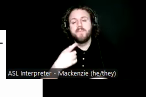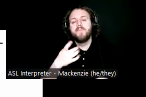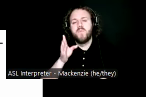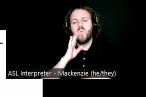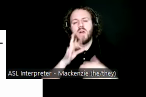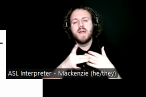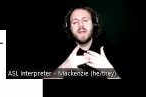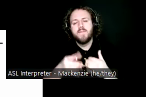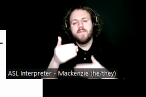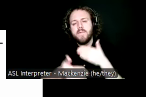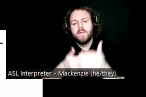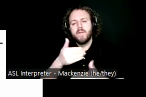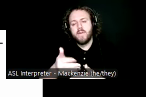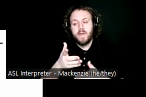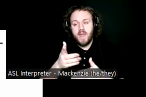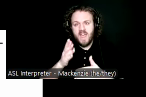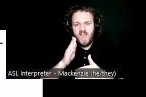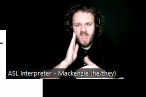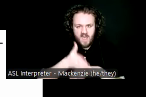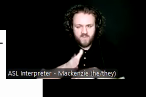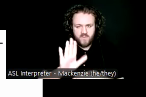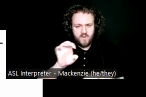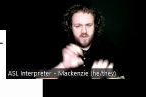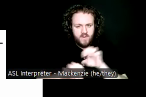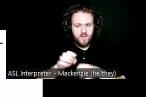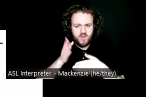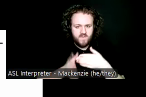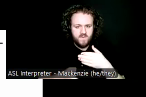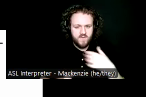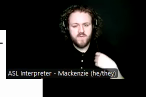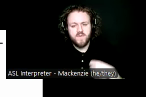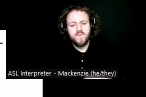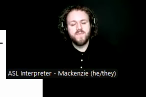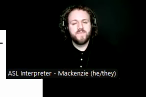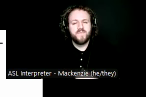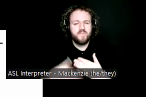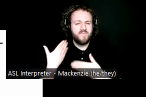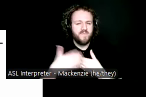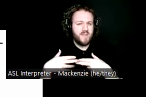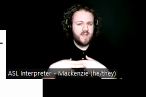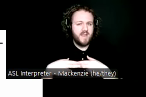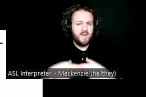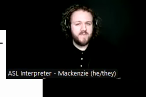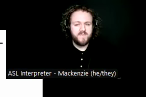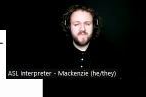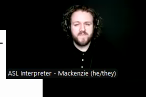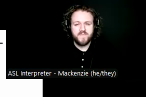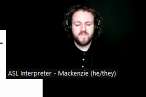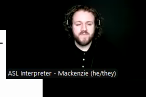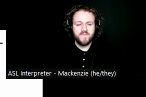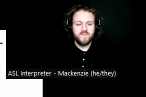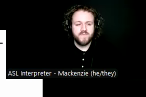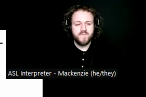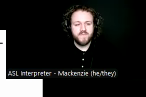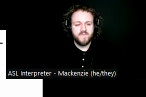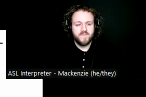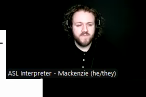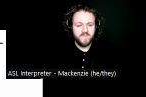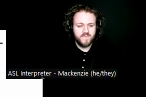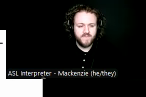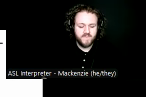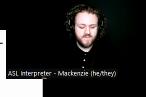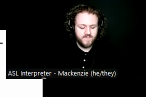y es el cuerpo que proporciona las licencias, la institución que proporciona estas licencias para que estos créditos sean aceptados